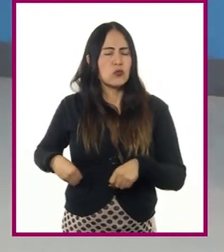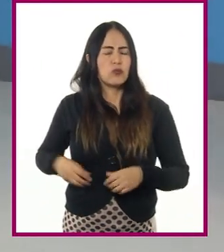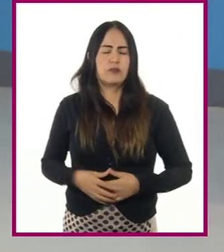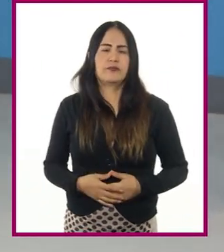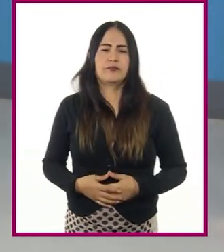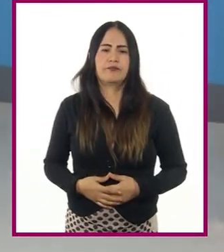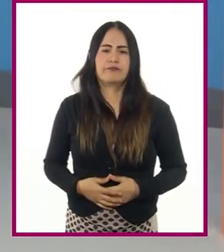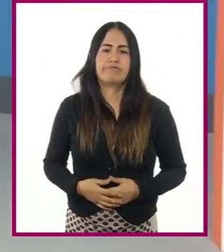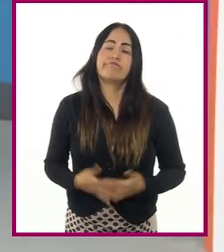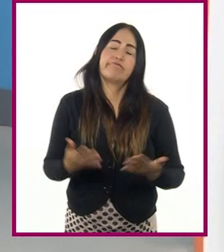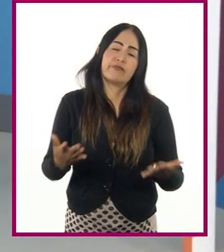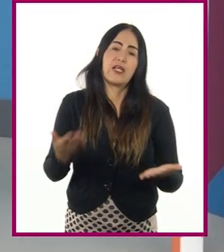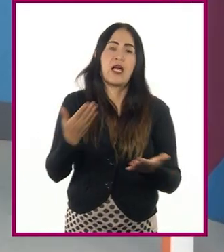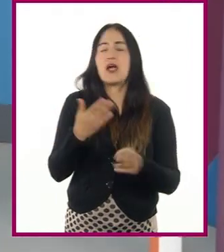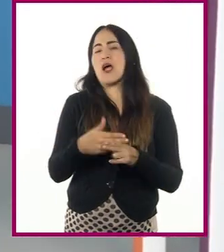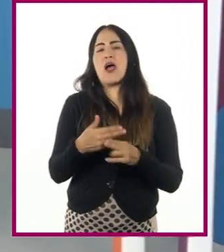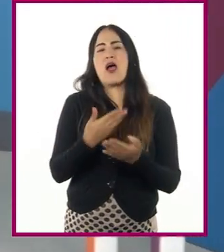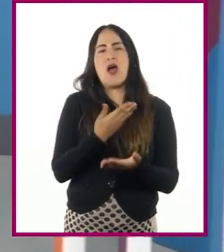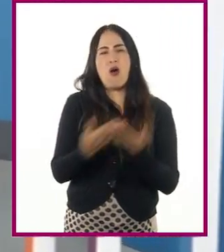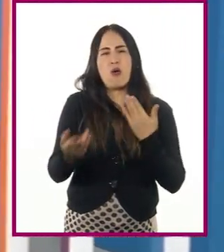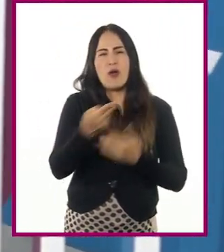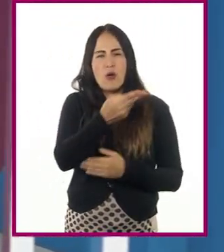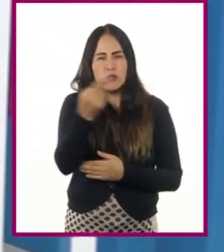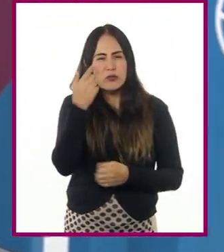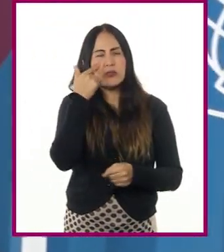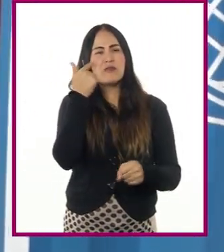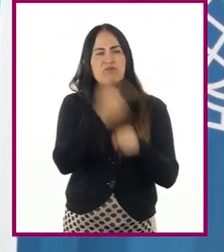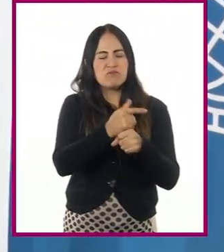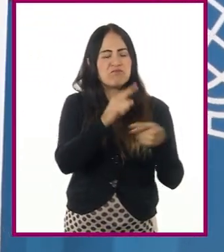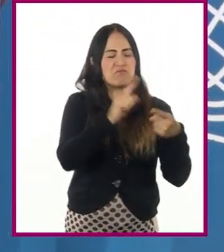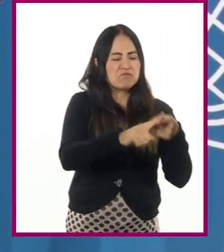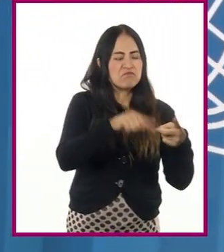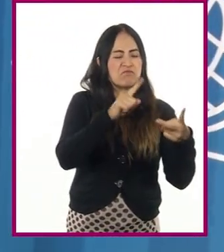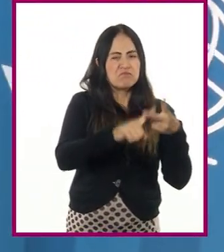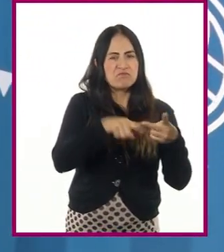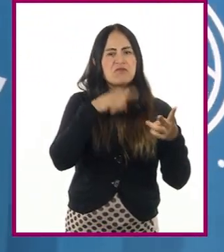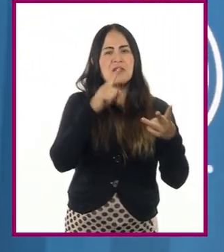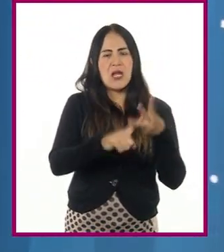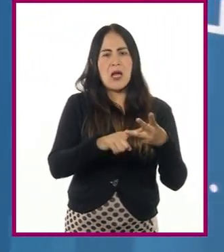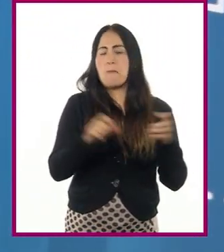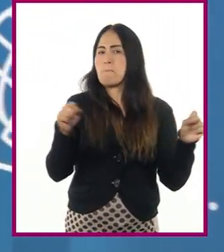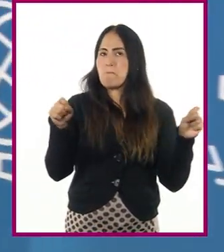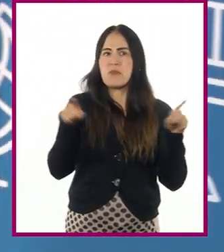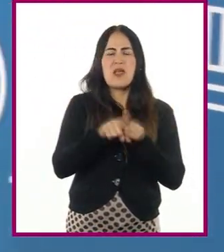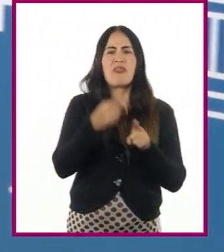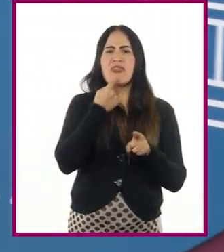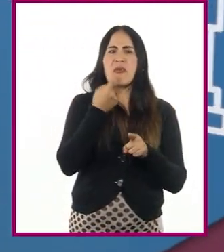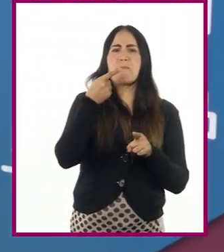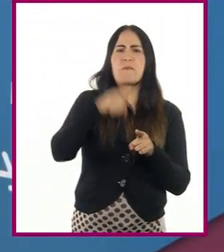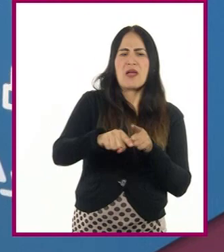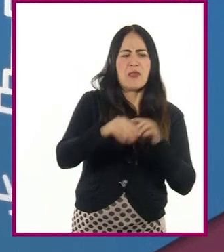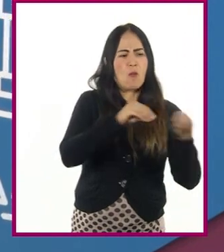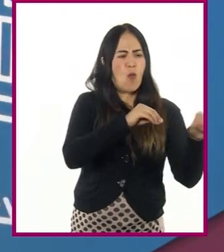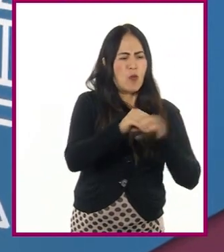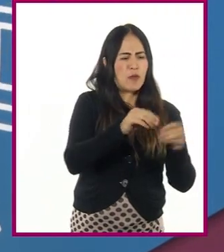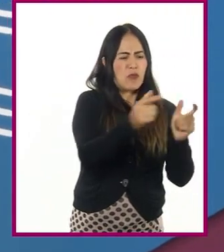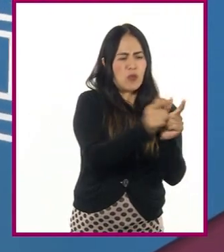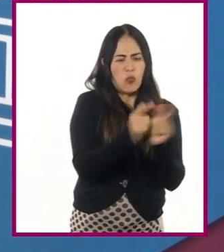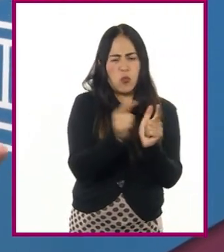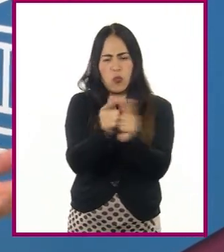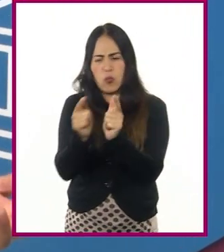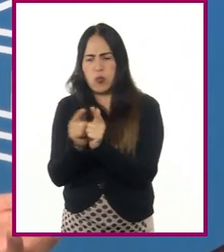Seguramente, para este momento habrán identificado las coincidencias en las demandas de los distintos movimientos políticos y